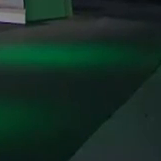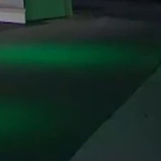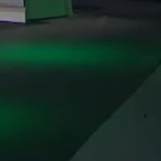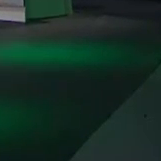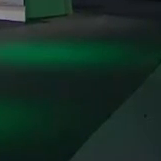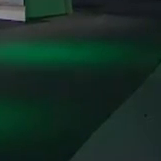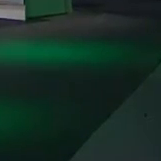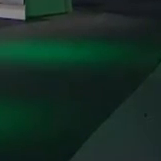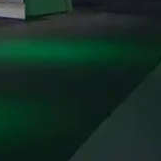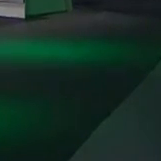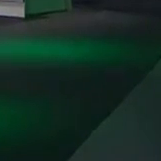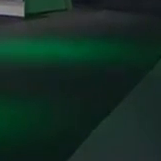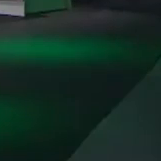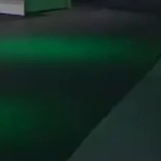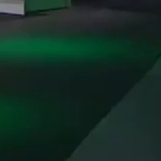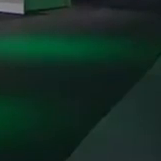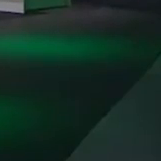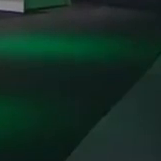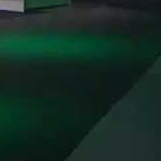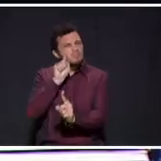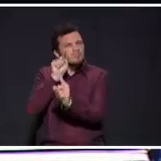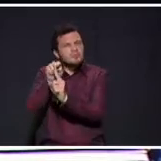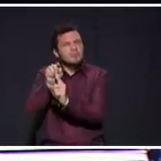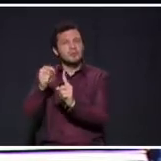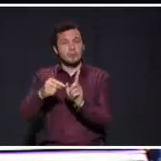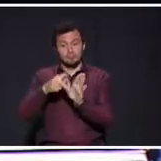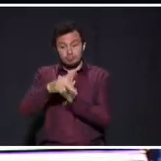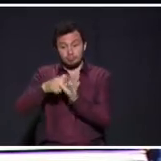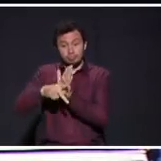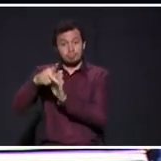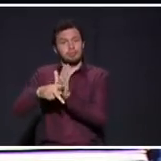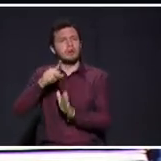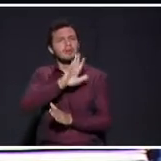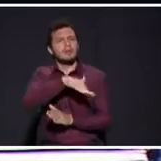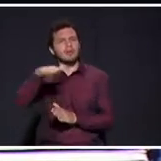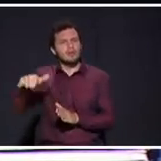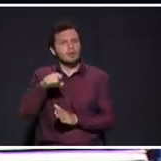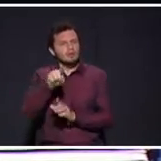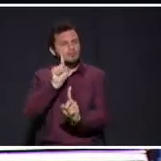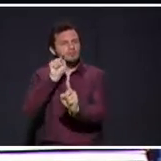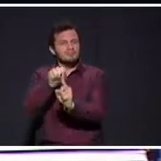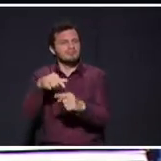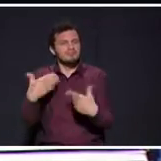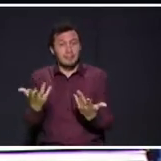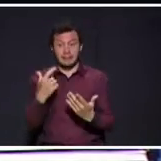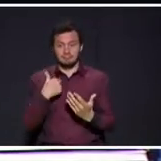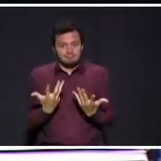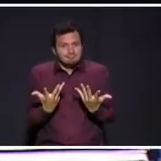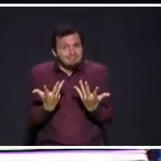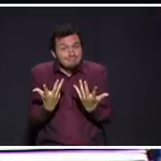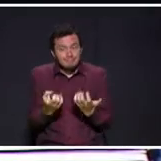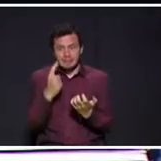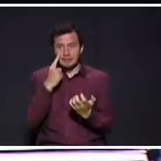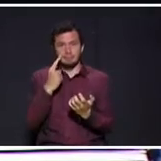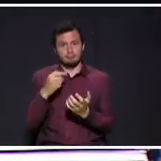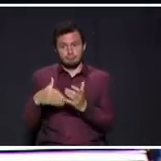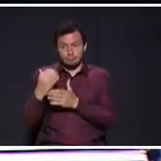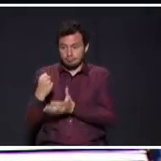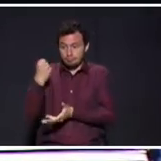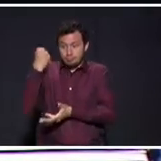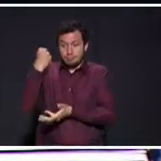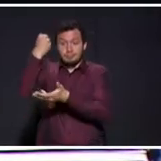de antioquia candidato primero es garantizar su financiación por eso celebramos lo que acaba de ocurrir con el ritual